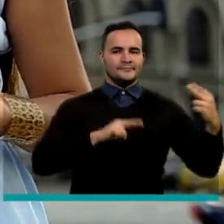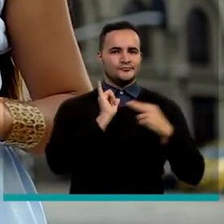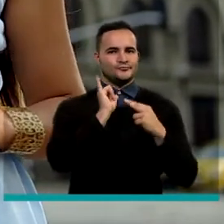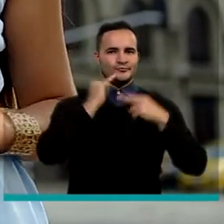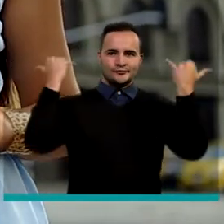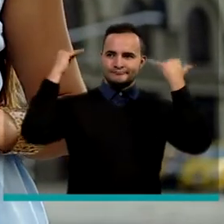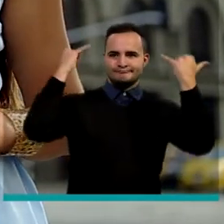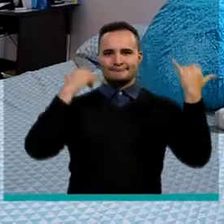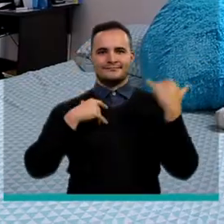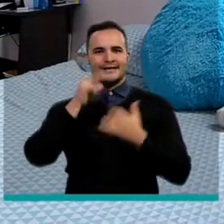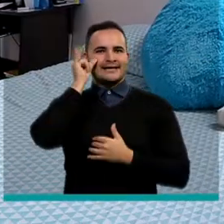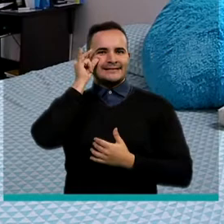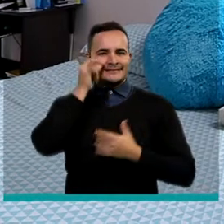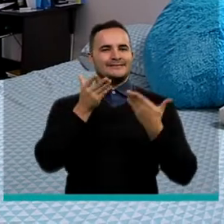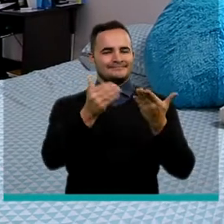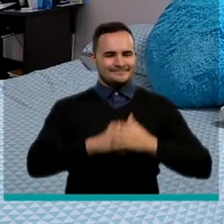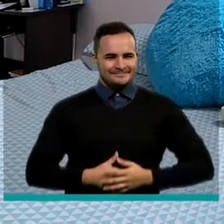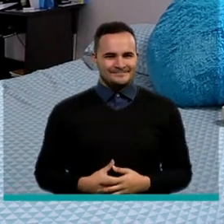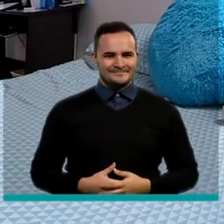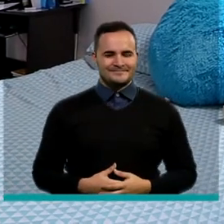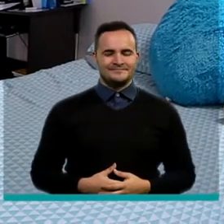Instagram.